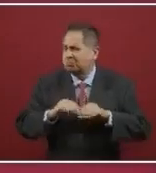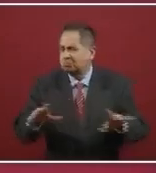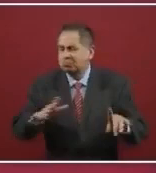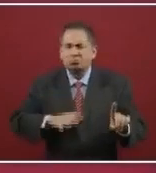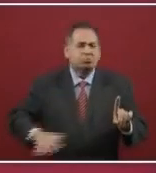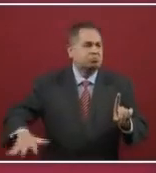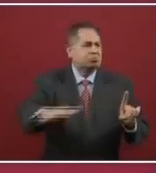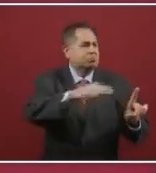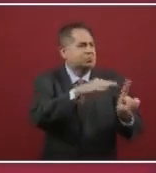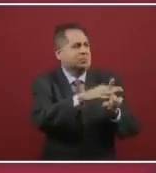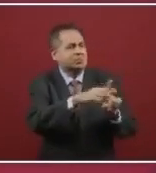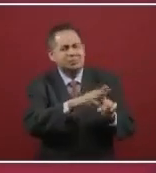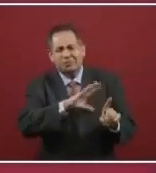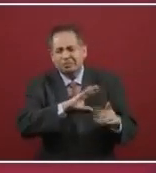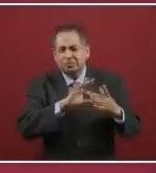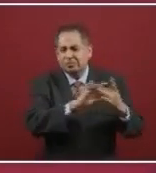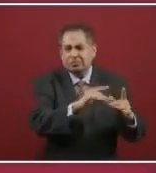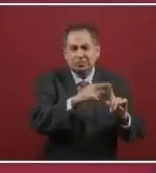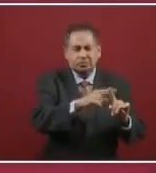un liberal,